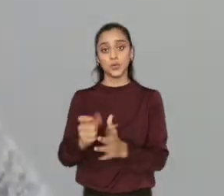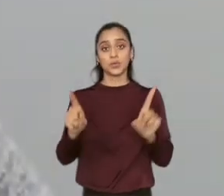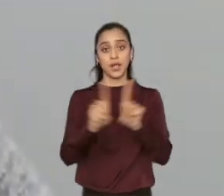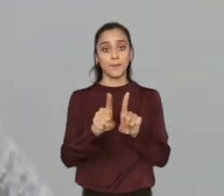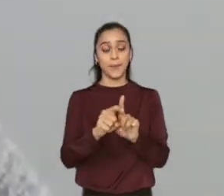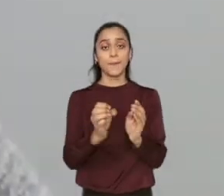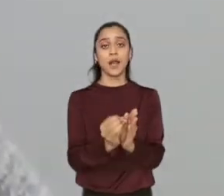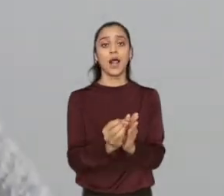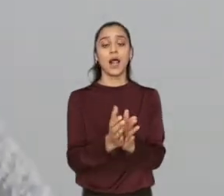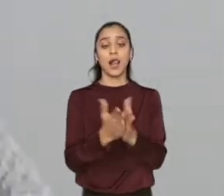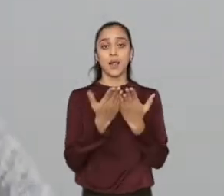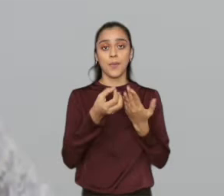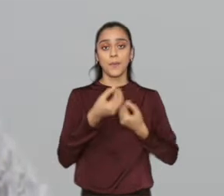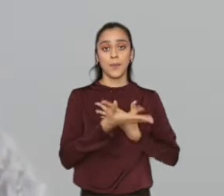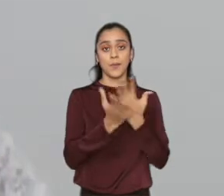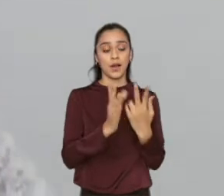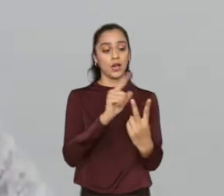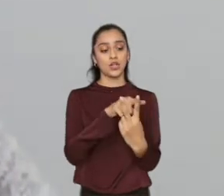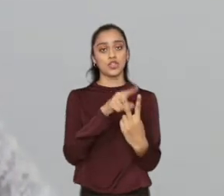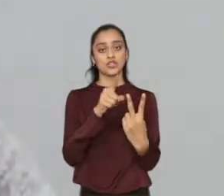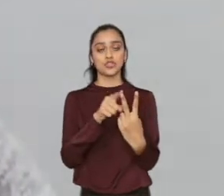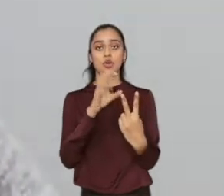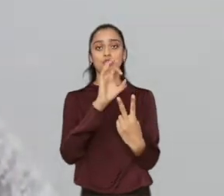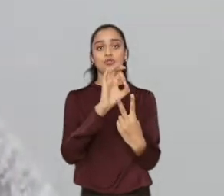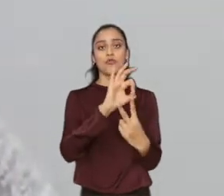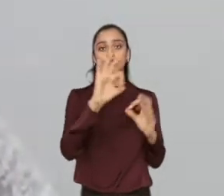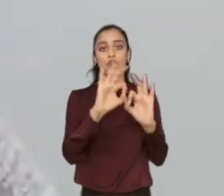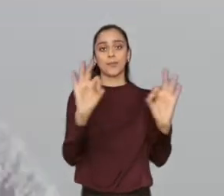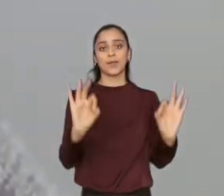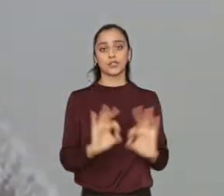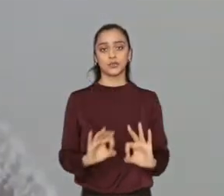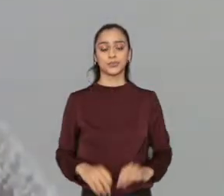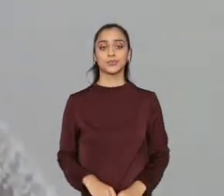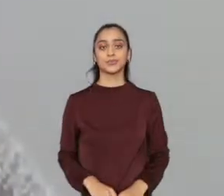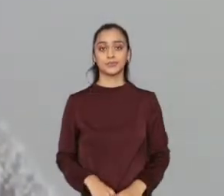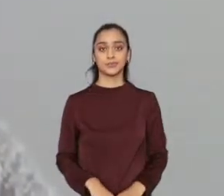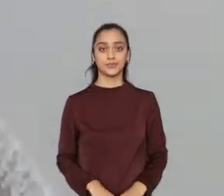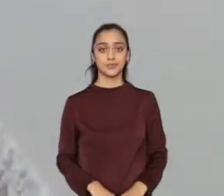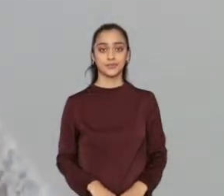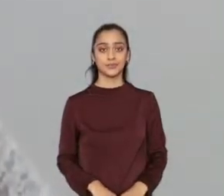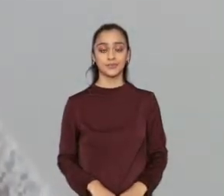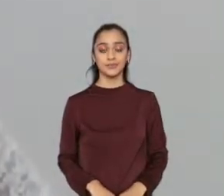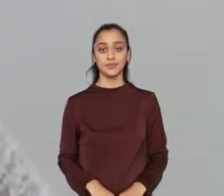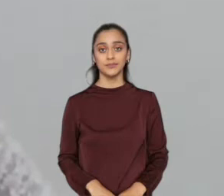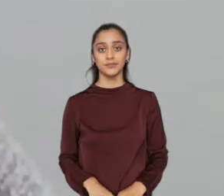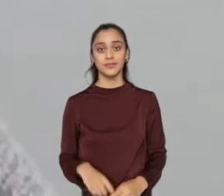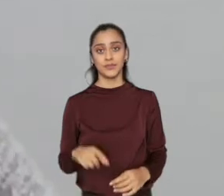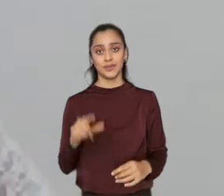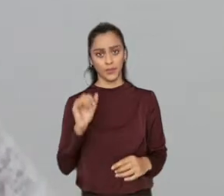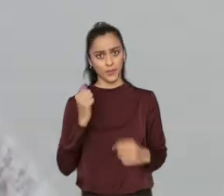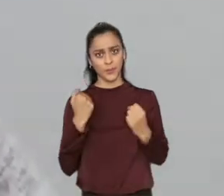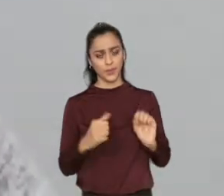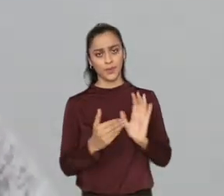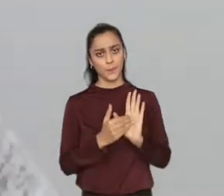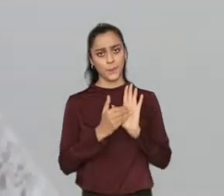también a sacar el libro. Así que tengo dos formatos diferentes. Ok, y tú los tienes aquí para que nos